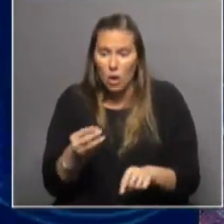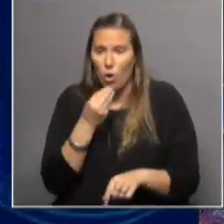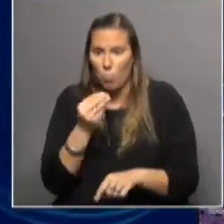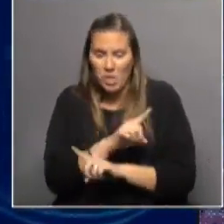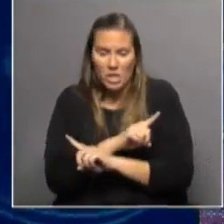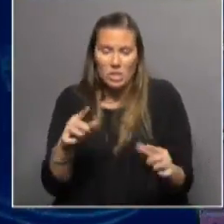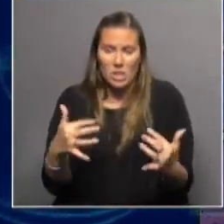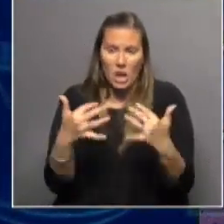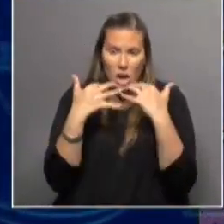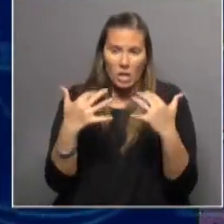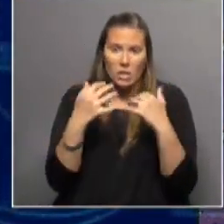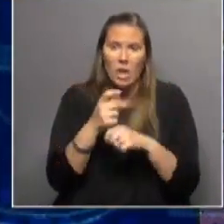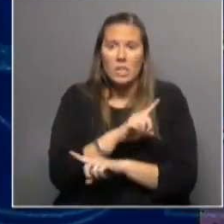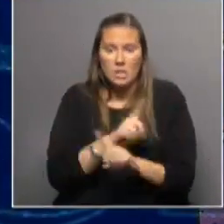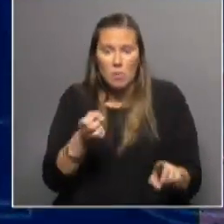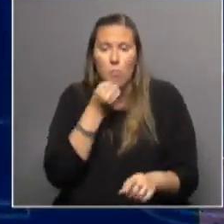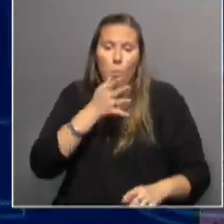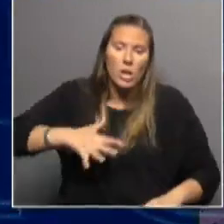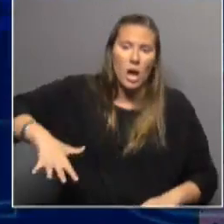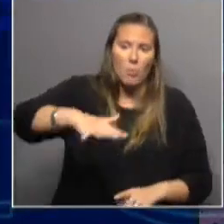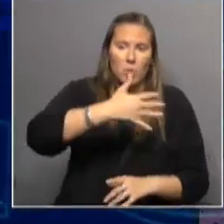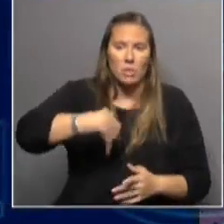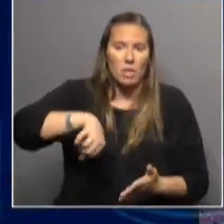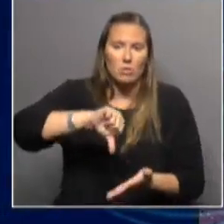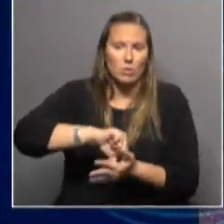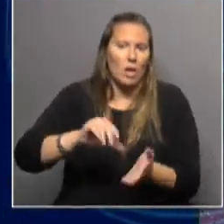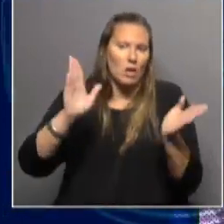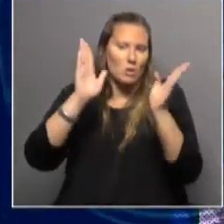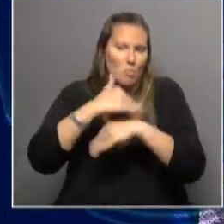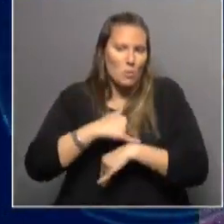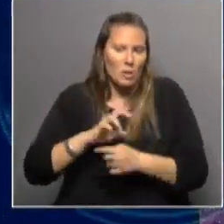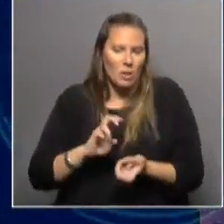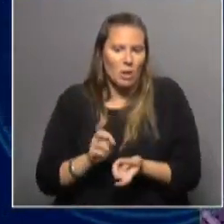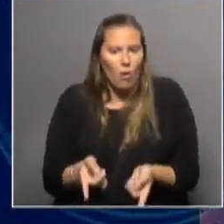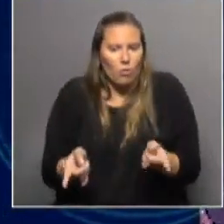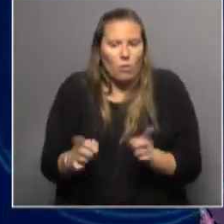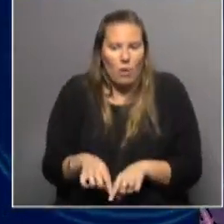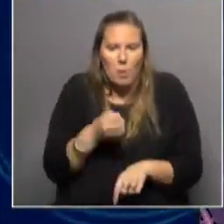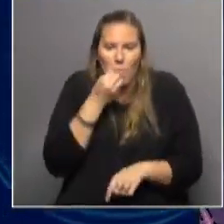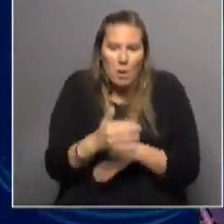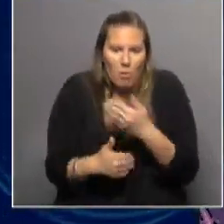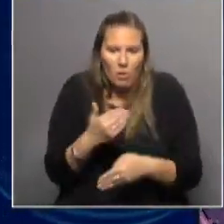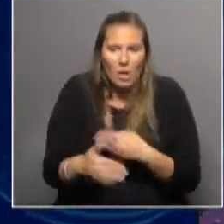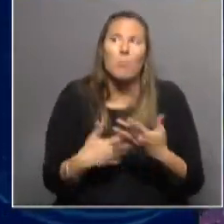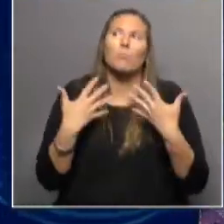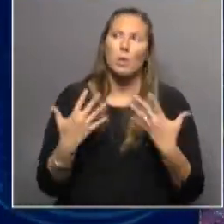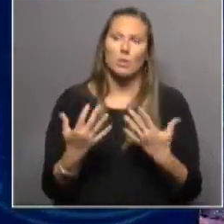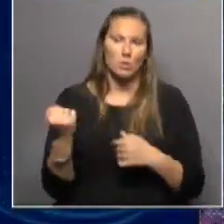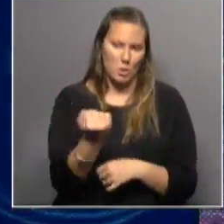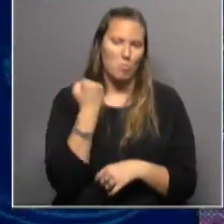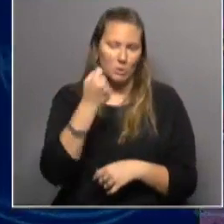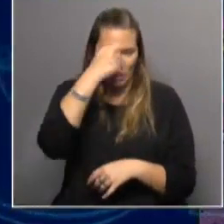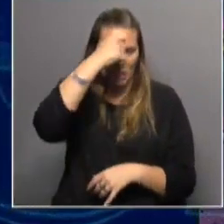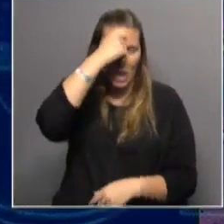aire y sin buen ambiente la ciudad no puede ser resiliente por eso la importancia que tiene su área rural